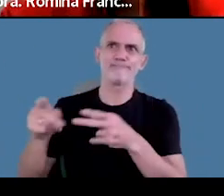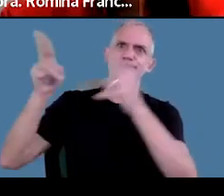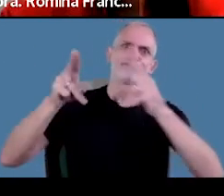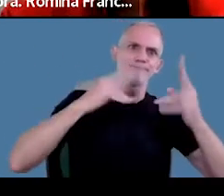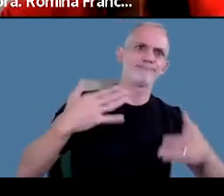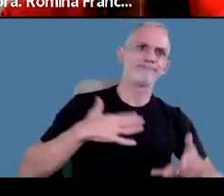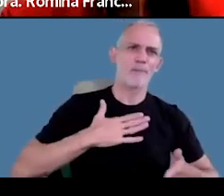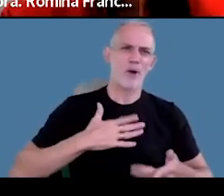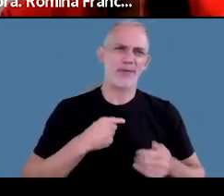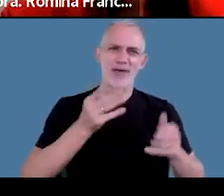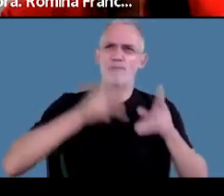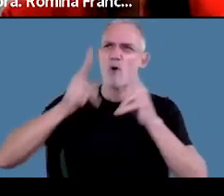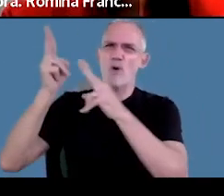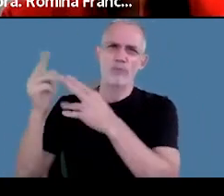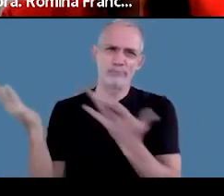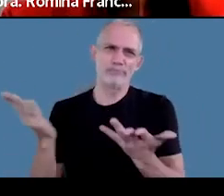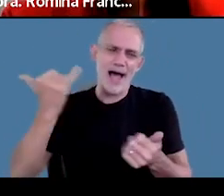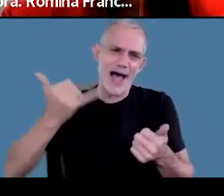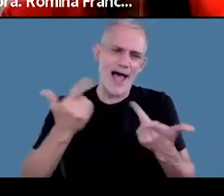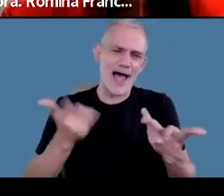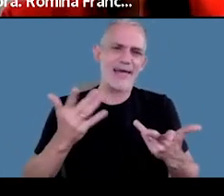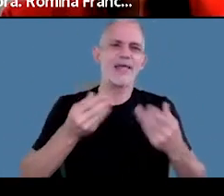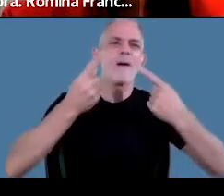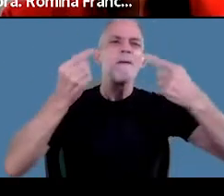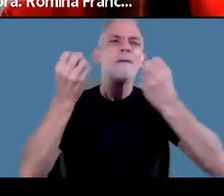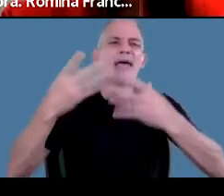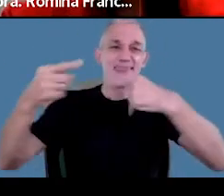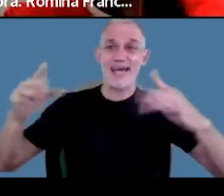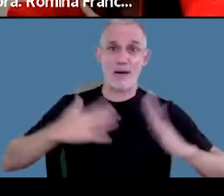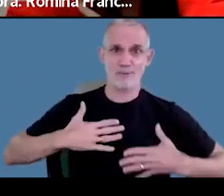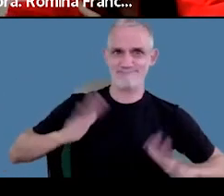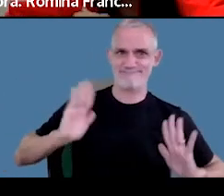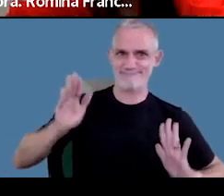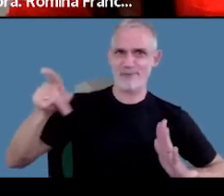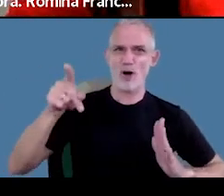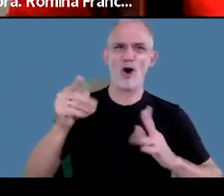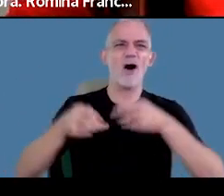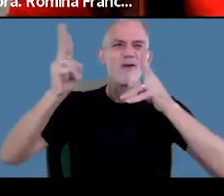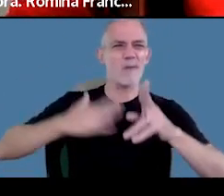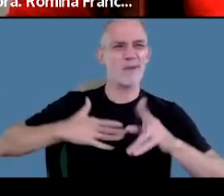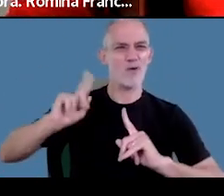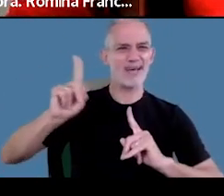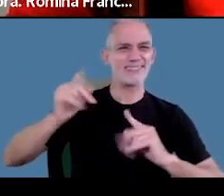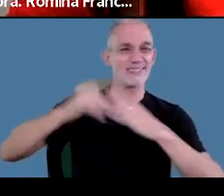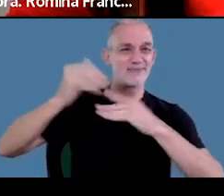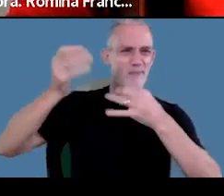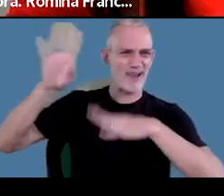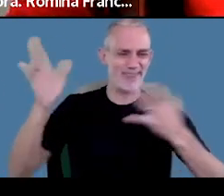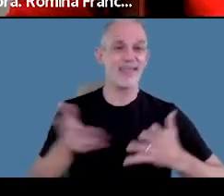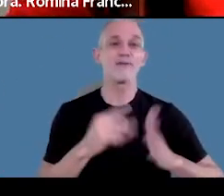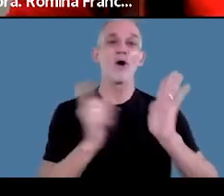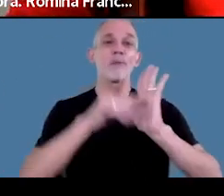de propiedades. En este caso va a tener carácter de bien de cambio y no lo vamos a tener que detraer. Y básicamente el fundamento jurídico